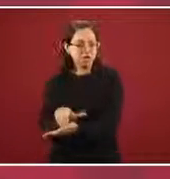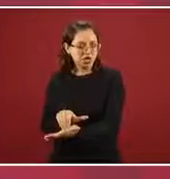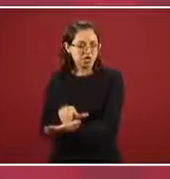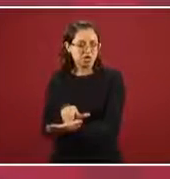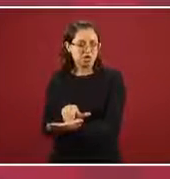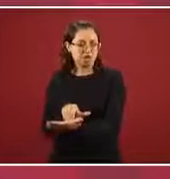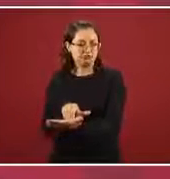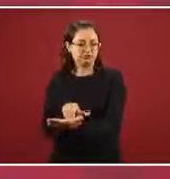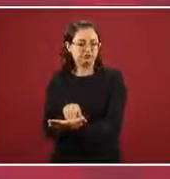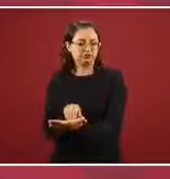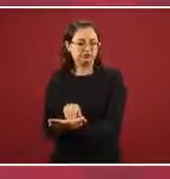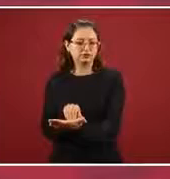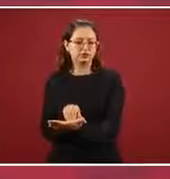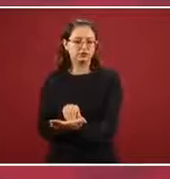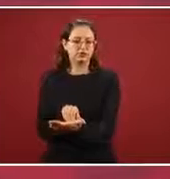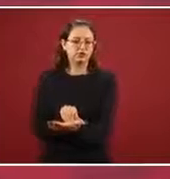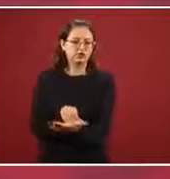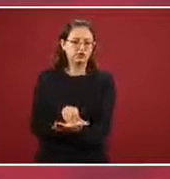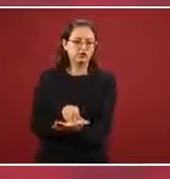Hasta en esa